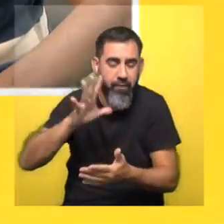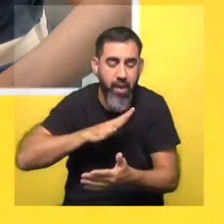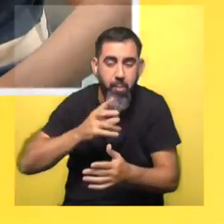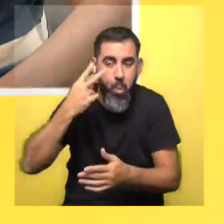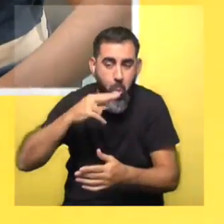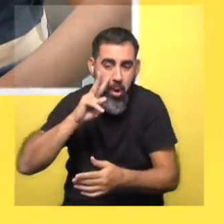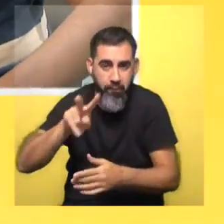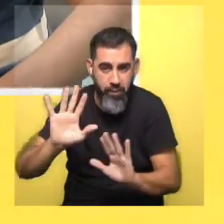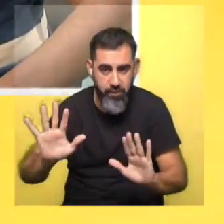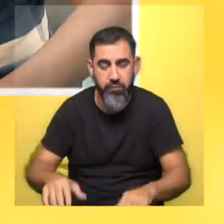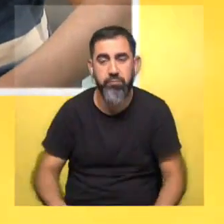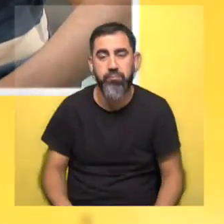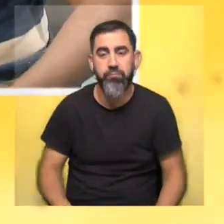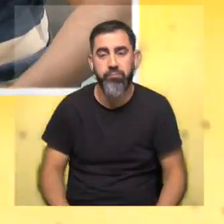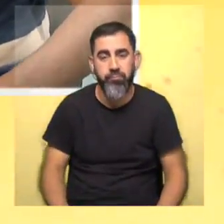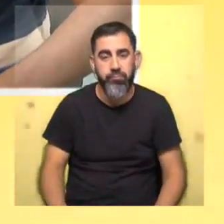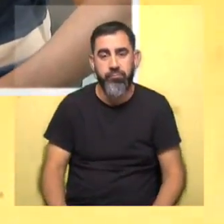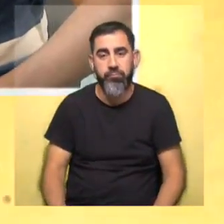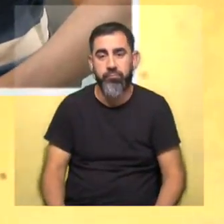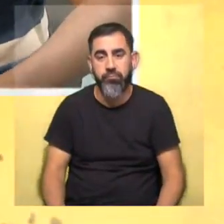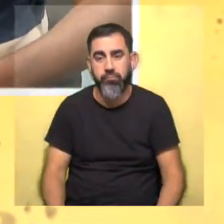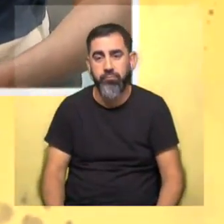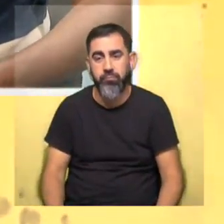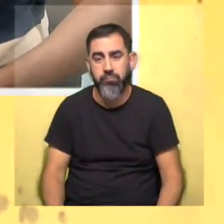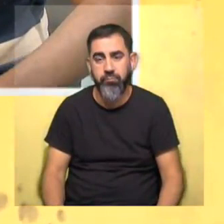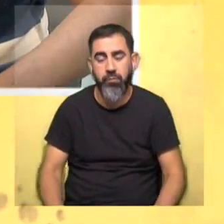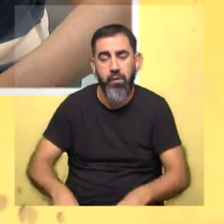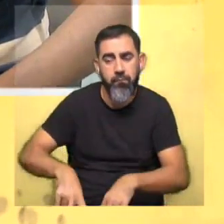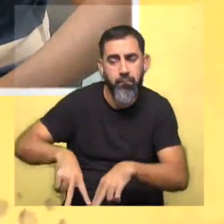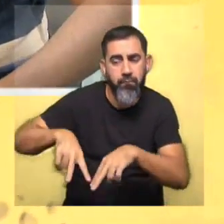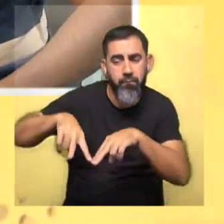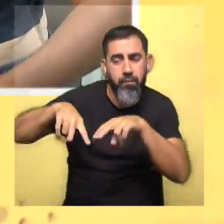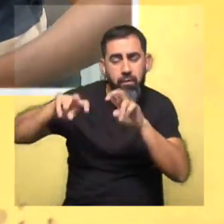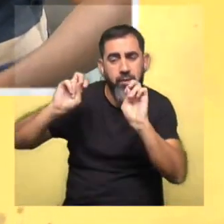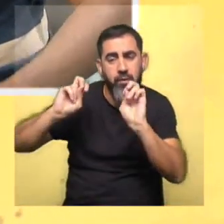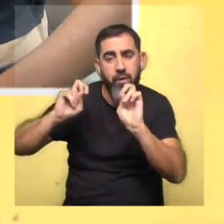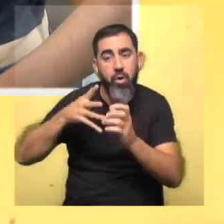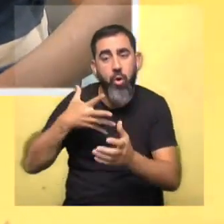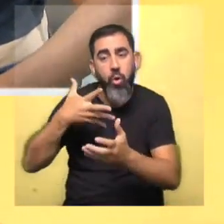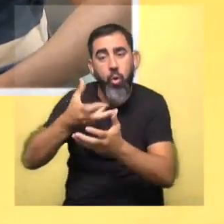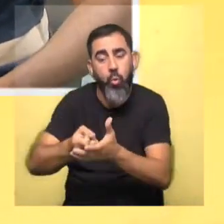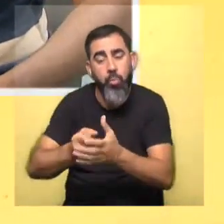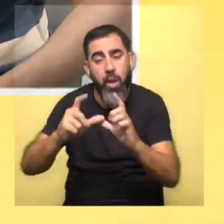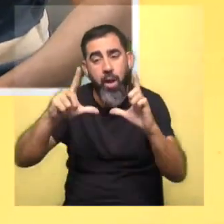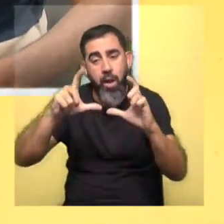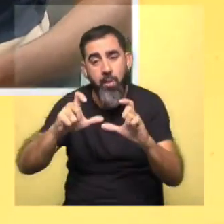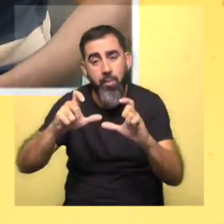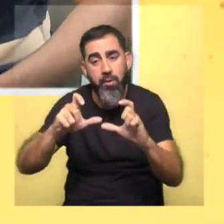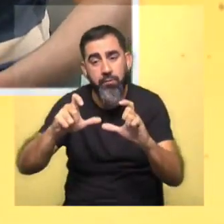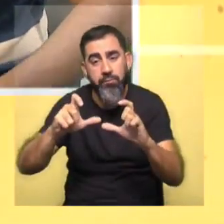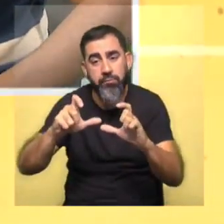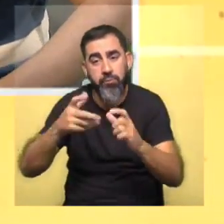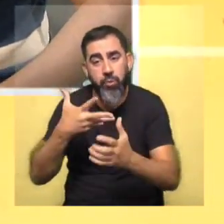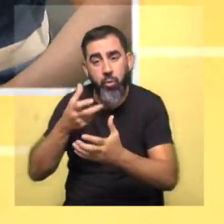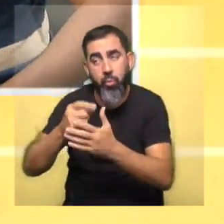una. Y bueno, empezamos a investigar un poco, compramos la primera, cuando llegó la